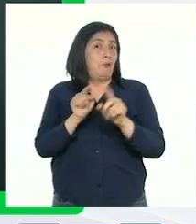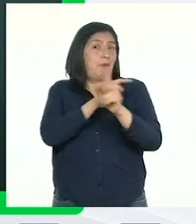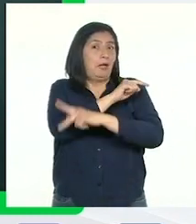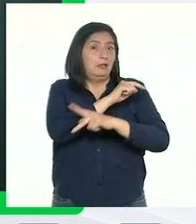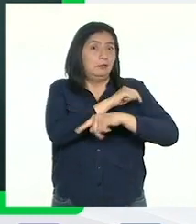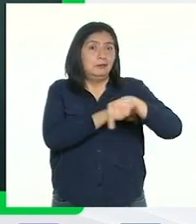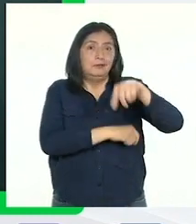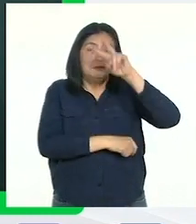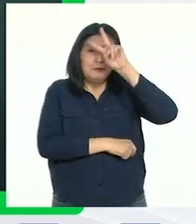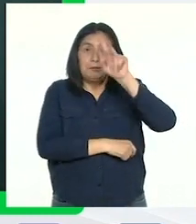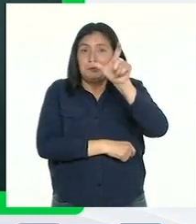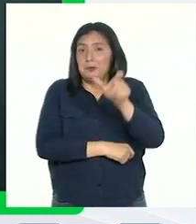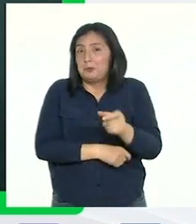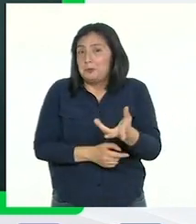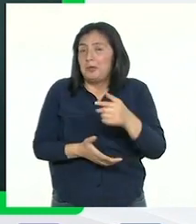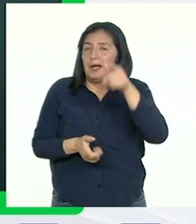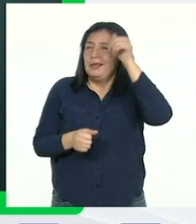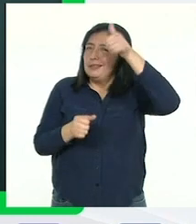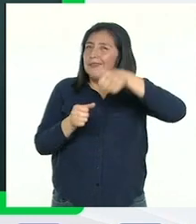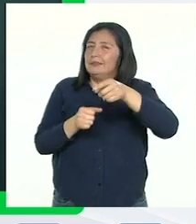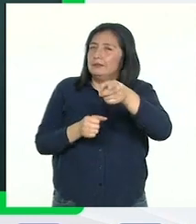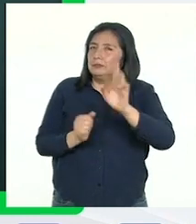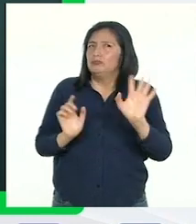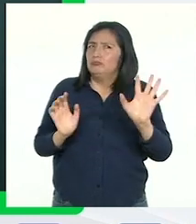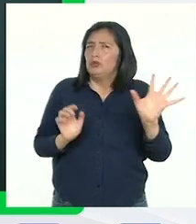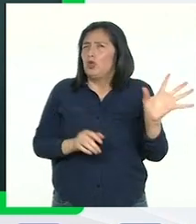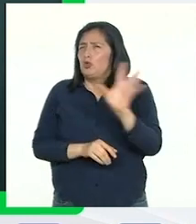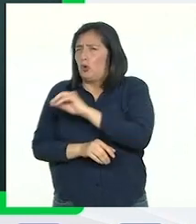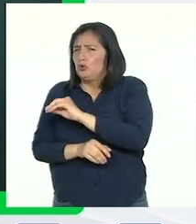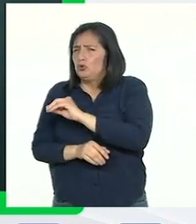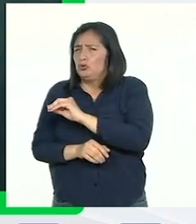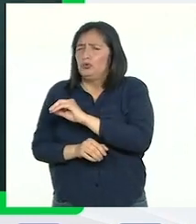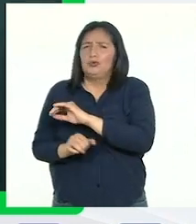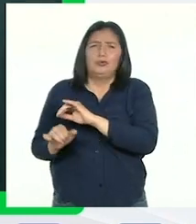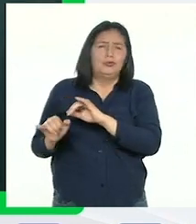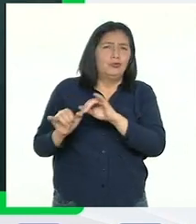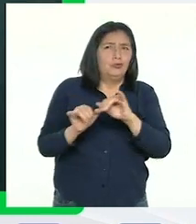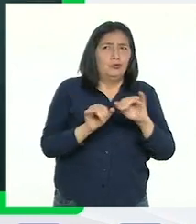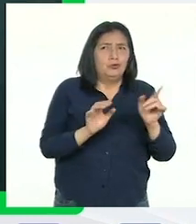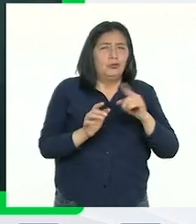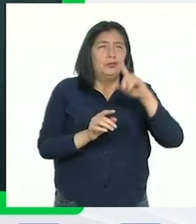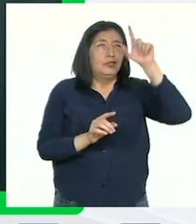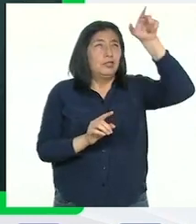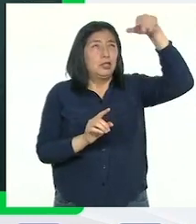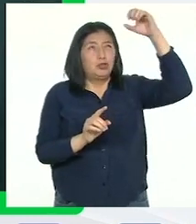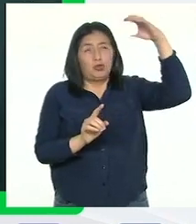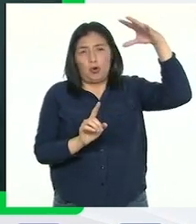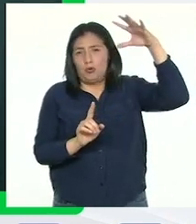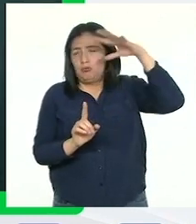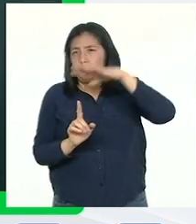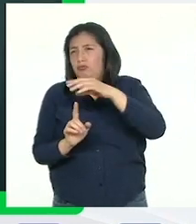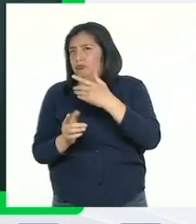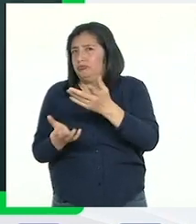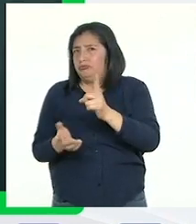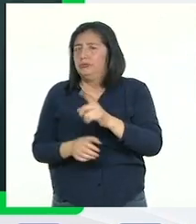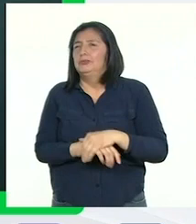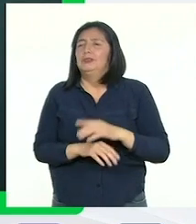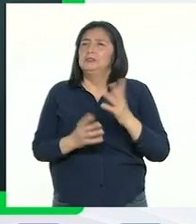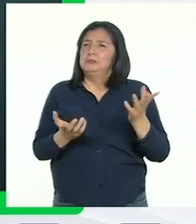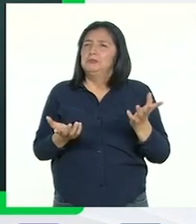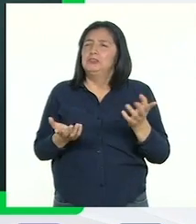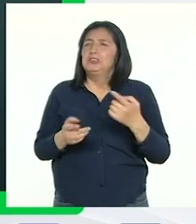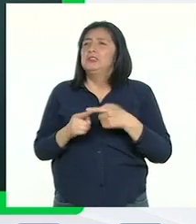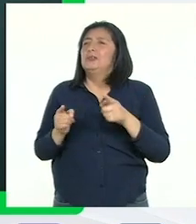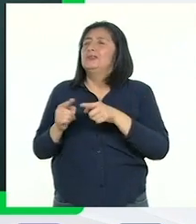Perú. Entonces recordemos que no todo se trata del ángulo de incidencia del sol, ¿no?, sobre la superficie,